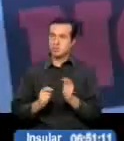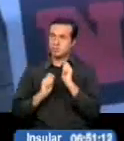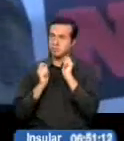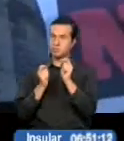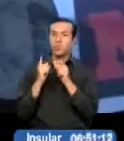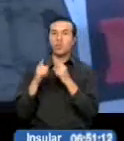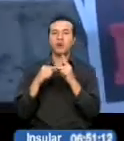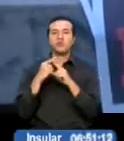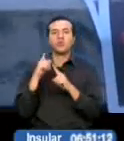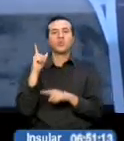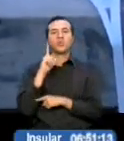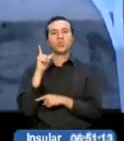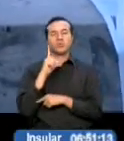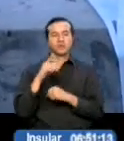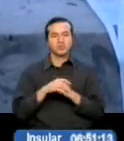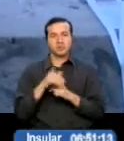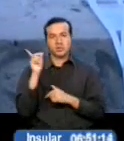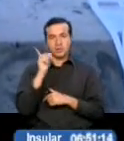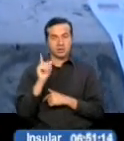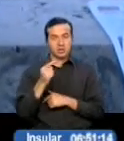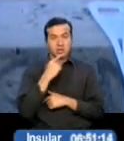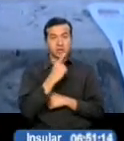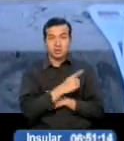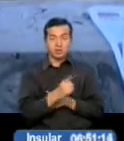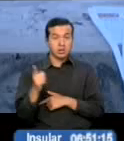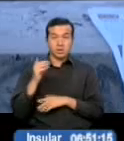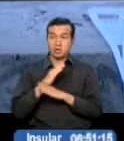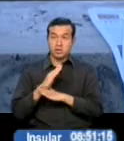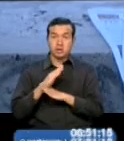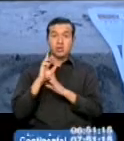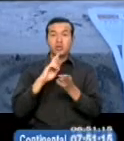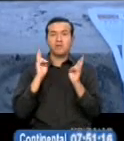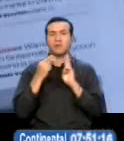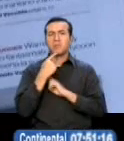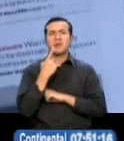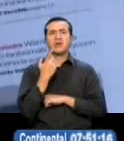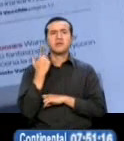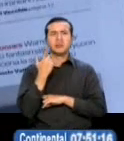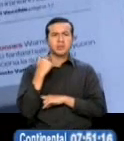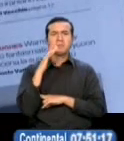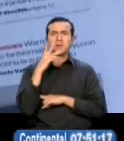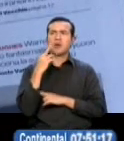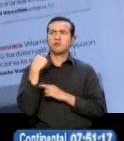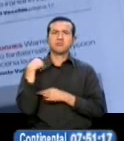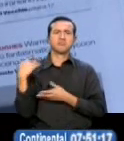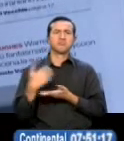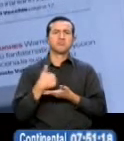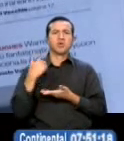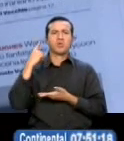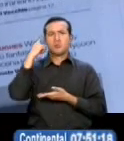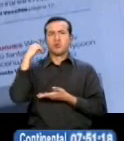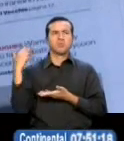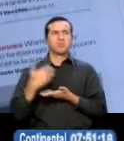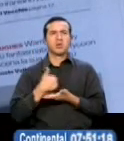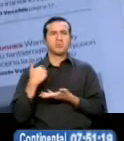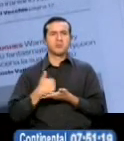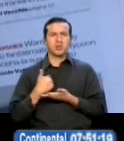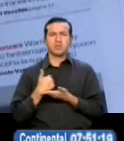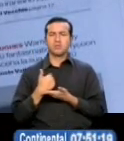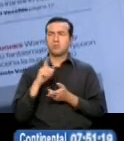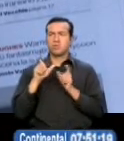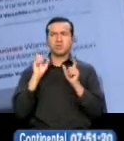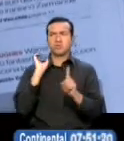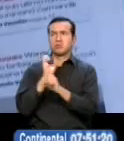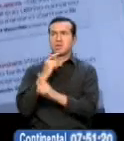Mattarella este lunes. Los italianos rechazaron el domingo una reforma que iba a concentrar más poder en las manos del gobierno nacional. Sus críticos